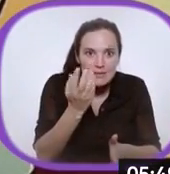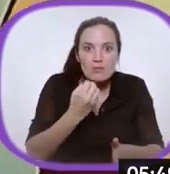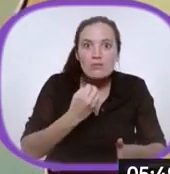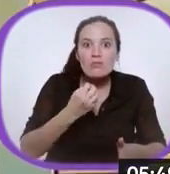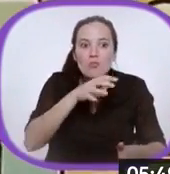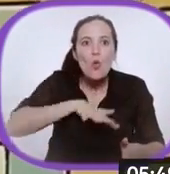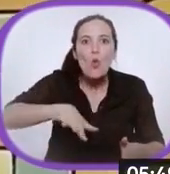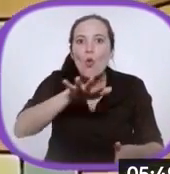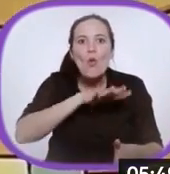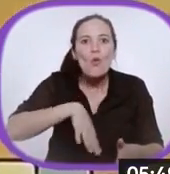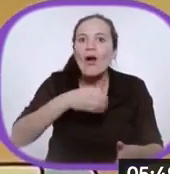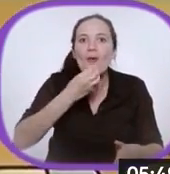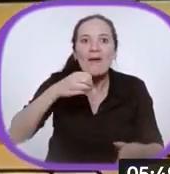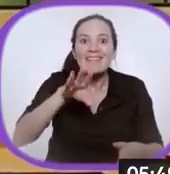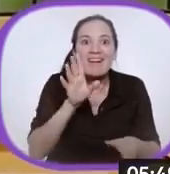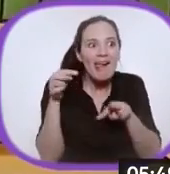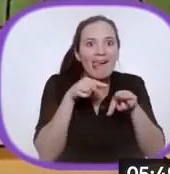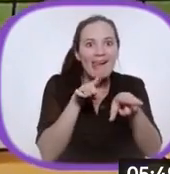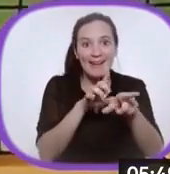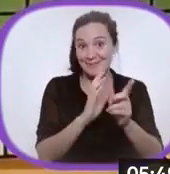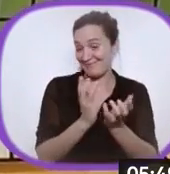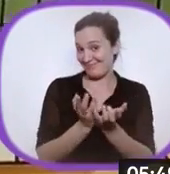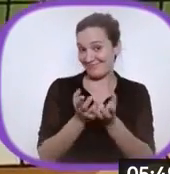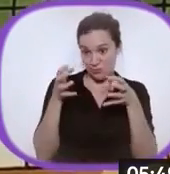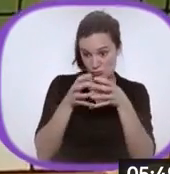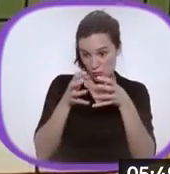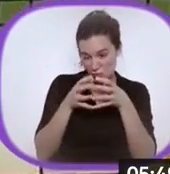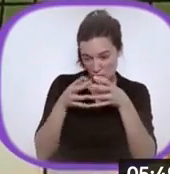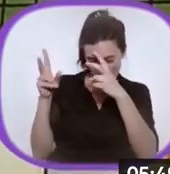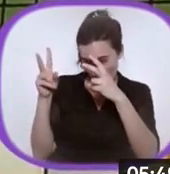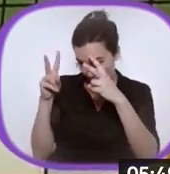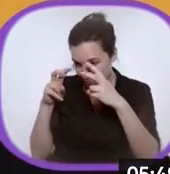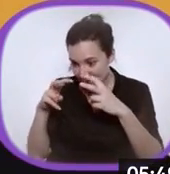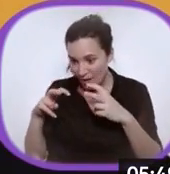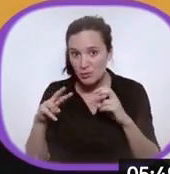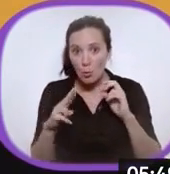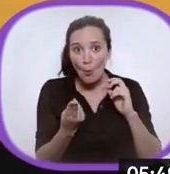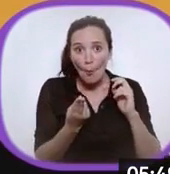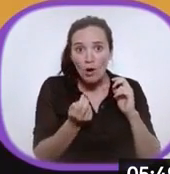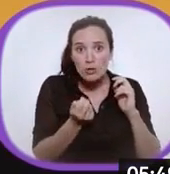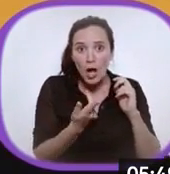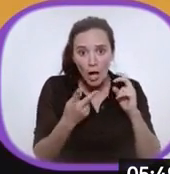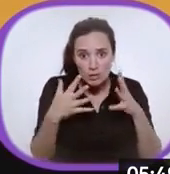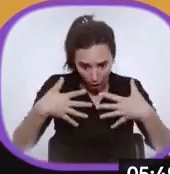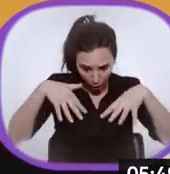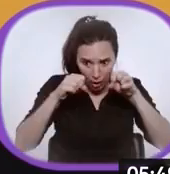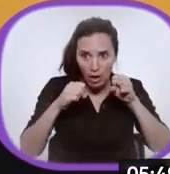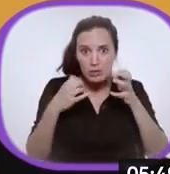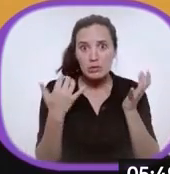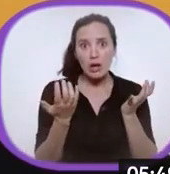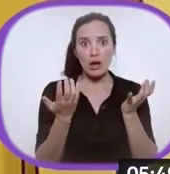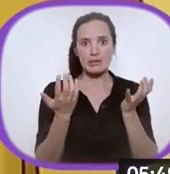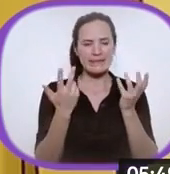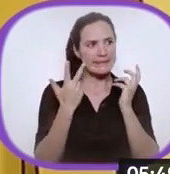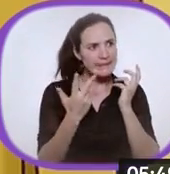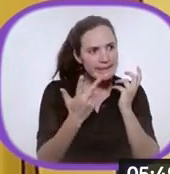Siguiendo con esta misteriosa historia, otro miembro de la expedición de Sanders Jardiman fue hallado en coma. 3 miembros de la misma expedición están